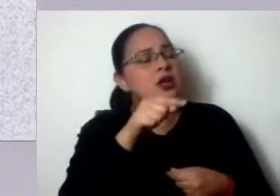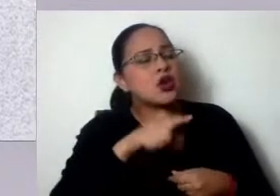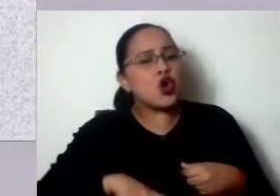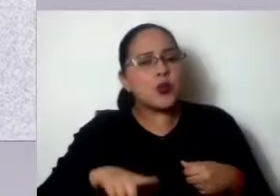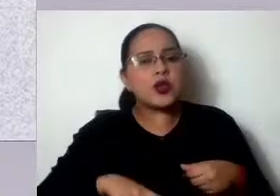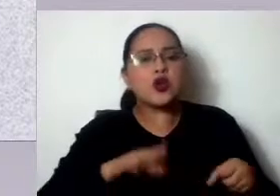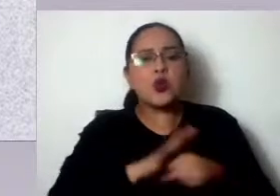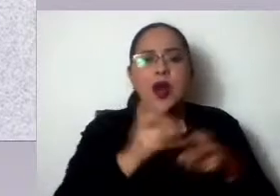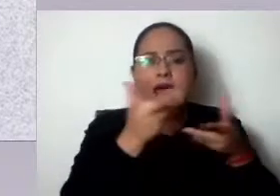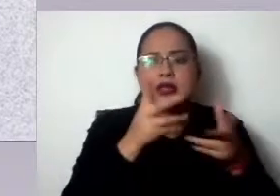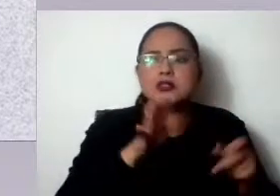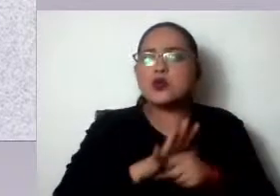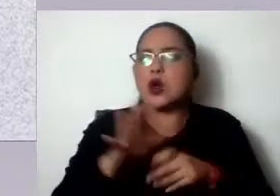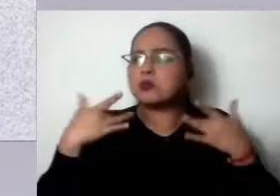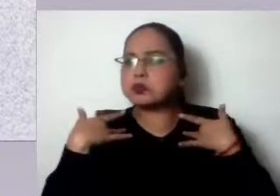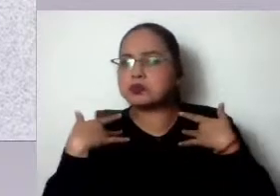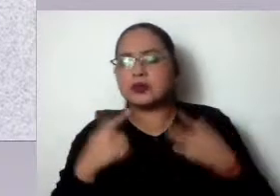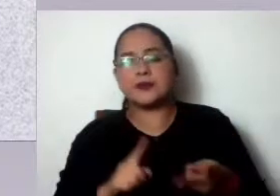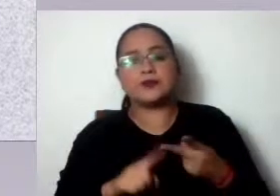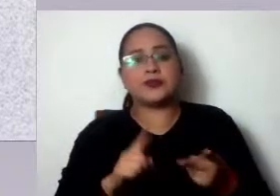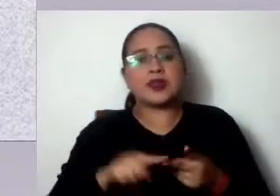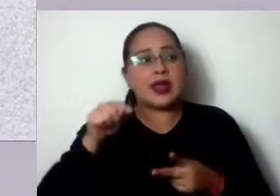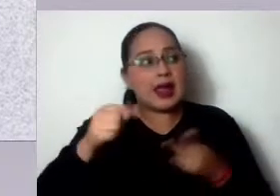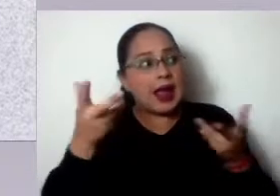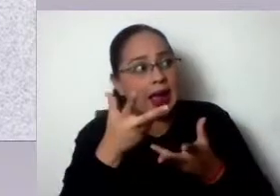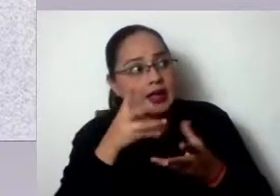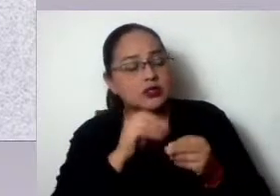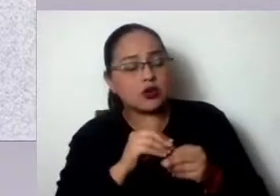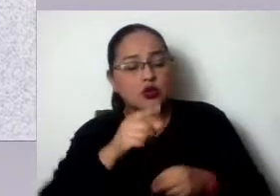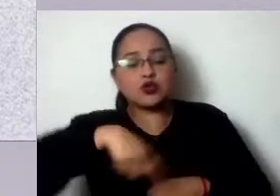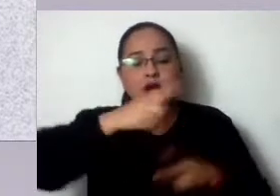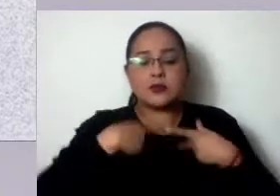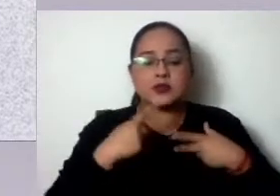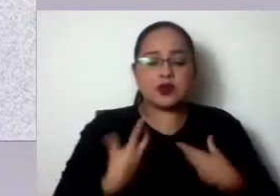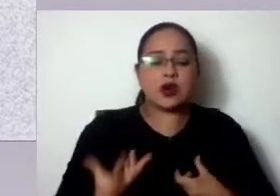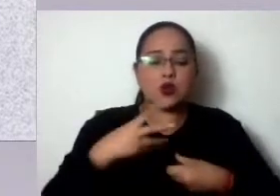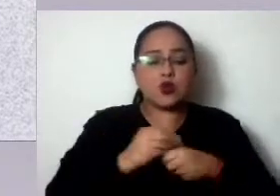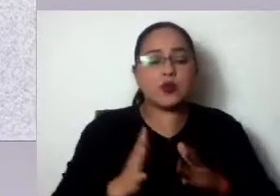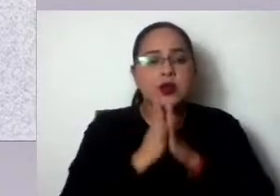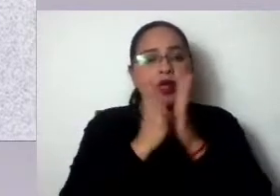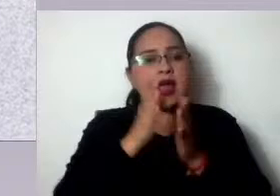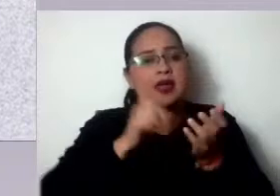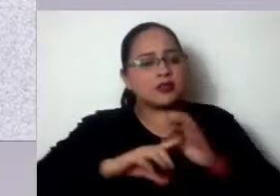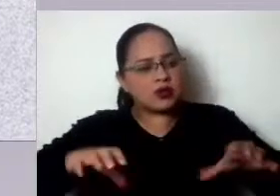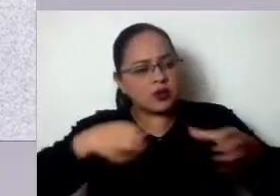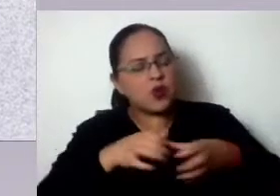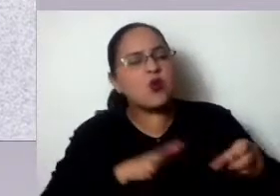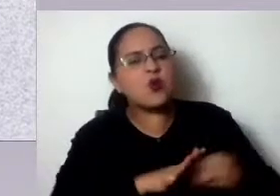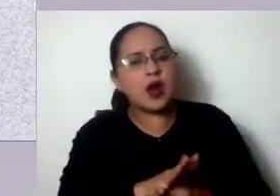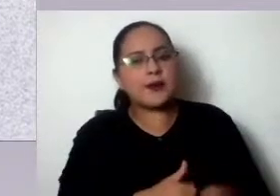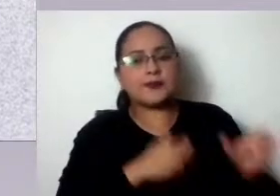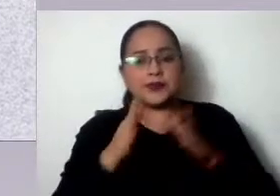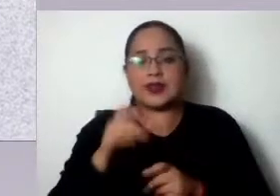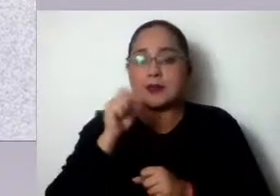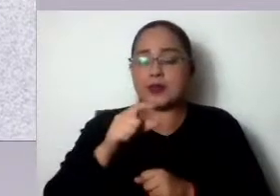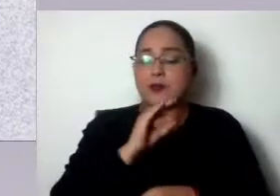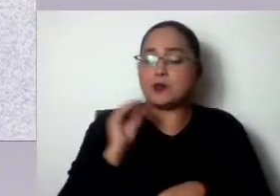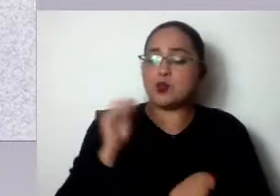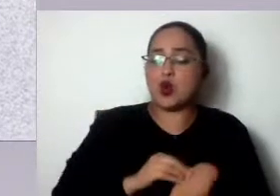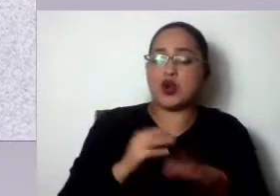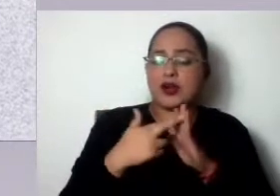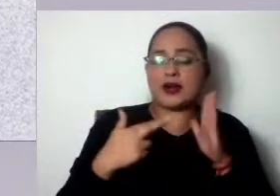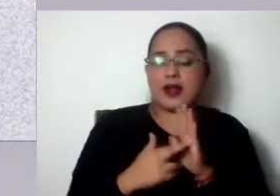prestación y de los individuos frente a la comunidad finalmente dispuso una cláusula limitativa general